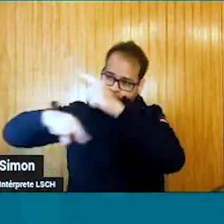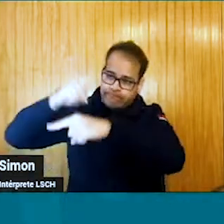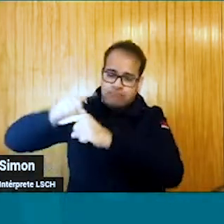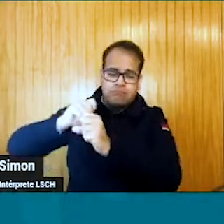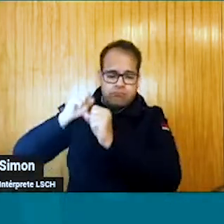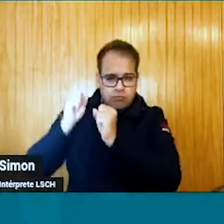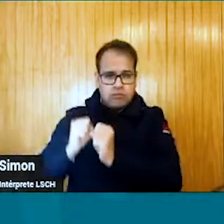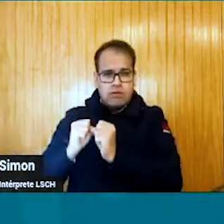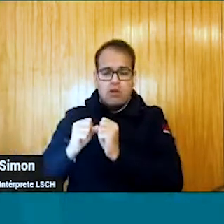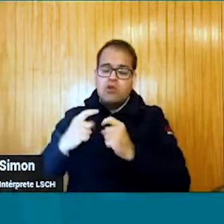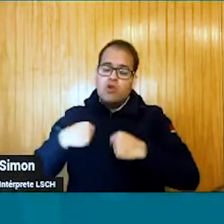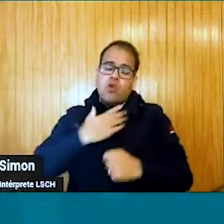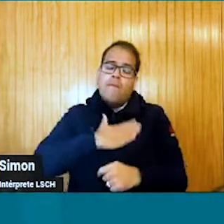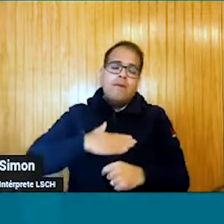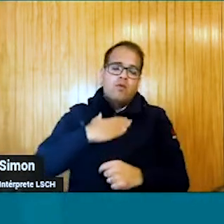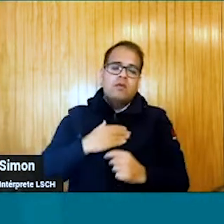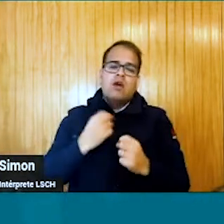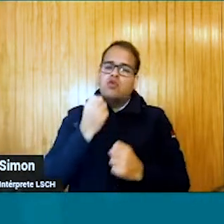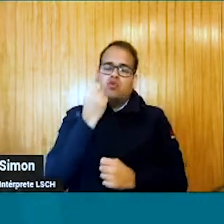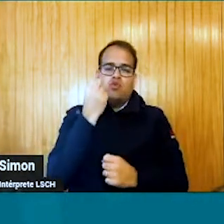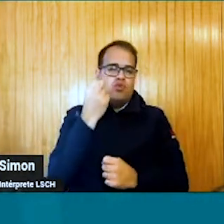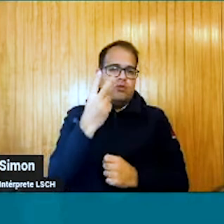por lo menos 2 termómetros.